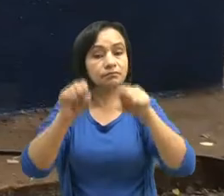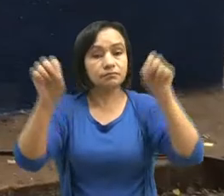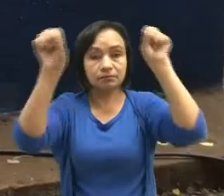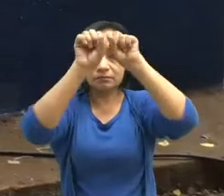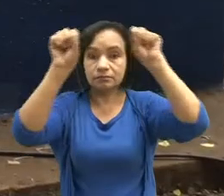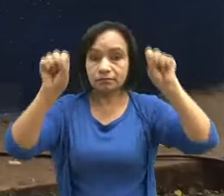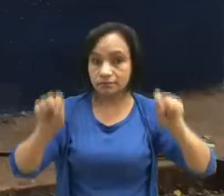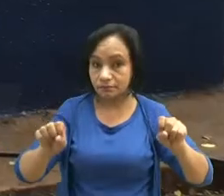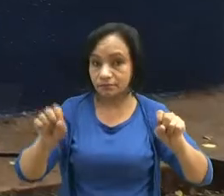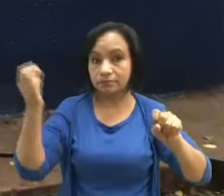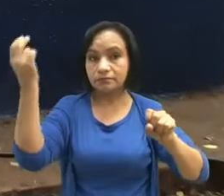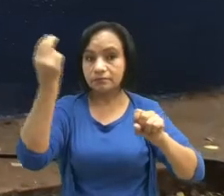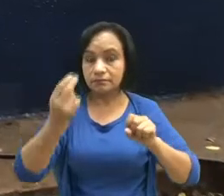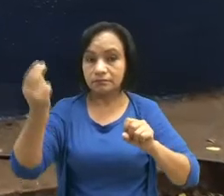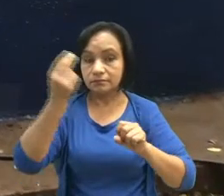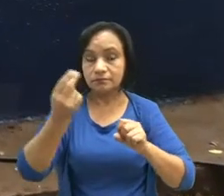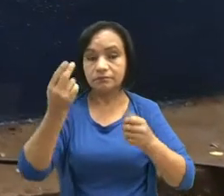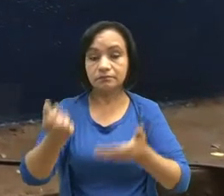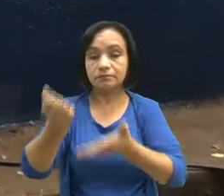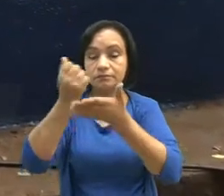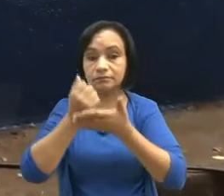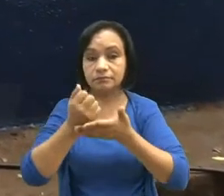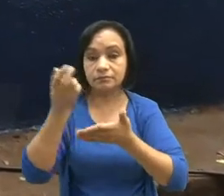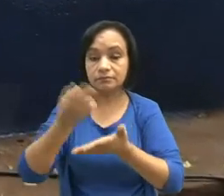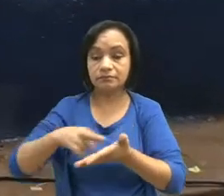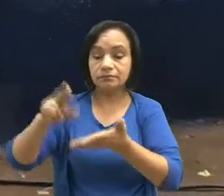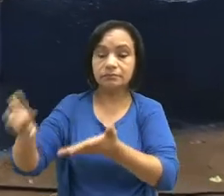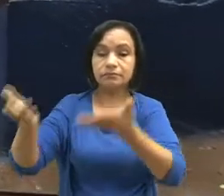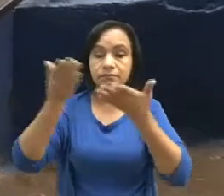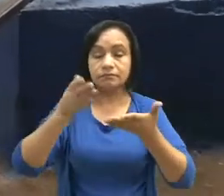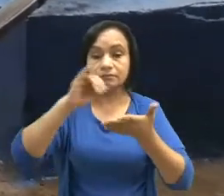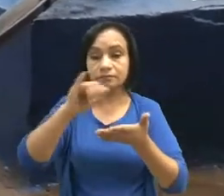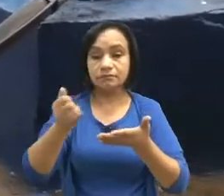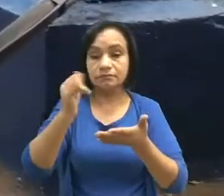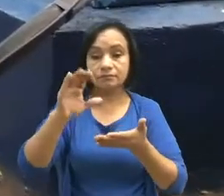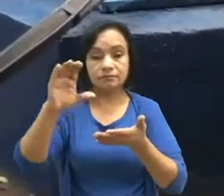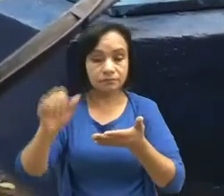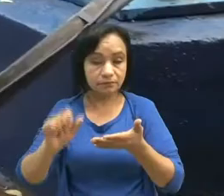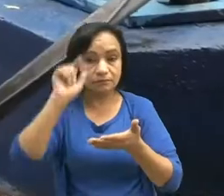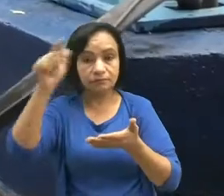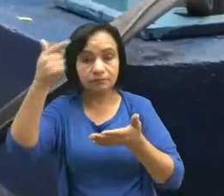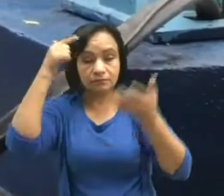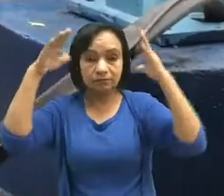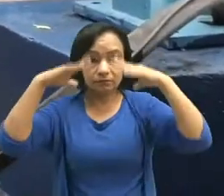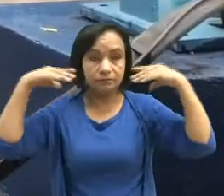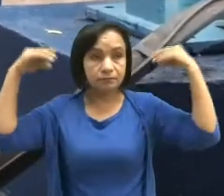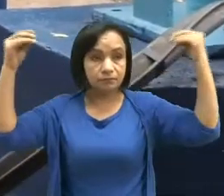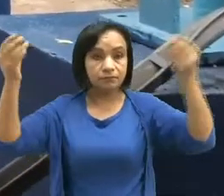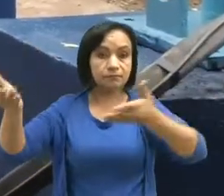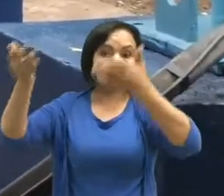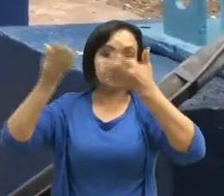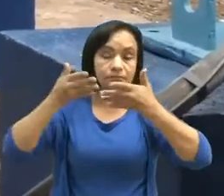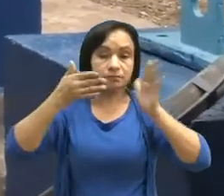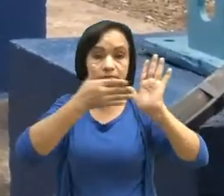un software que ha sido suministrado en una donación por el JICA, por nuestros hermanos del gobierno de Japón, poder hacer